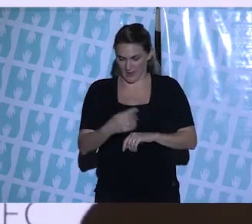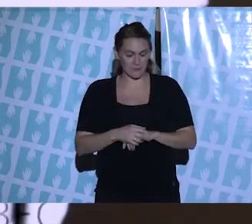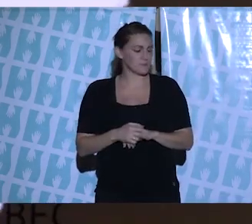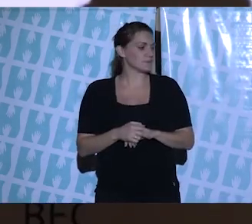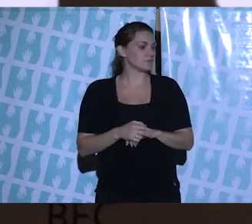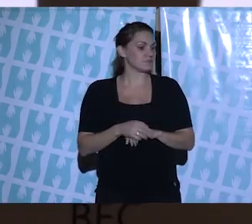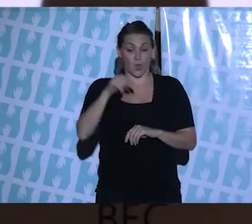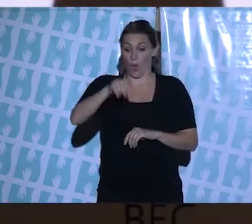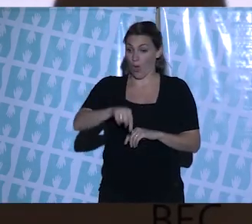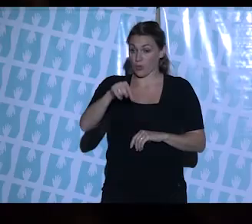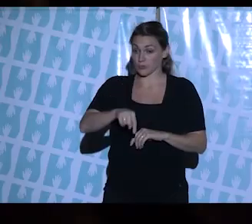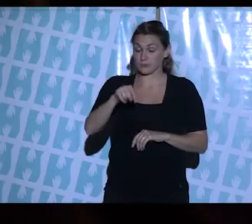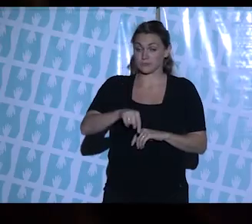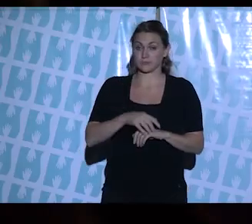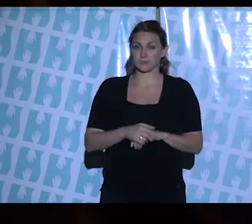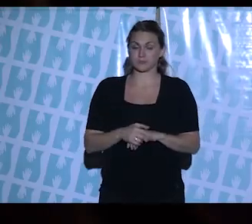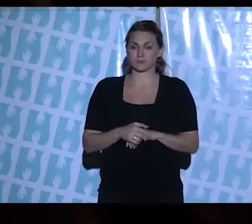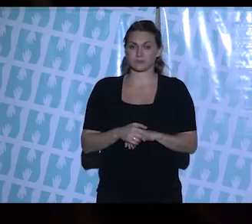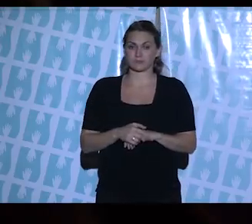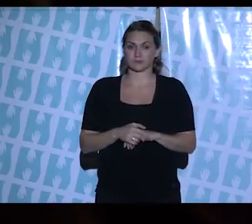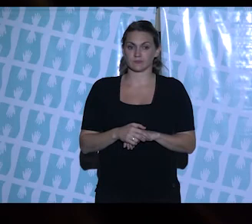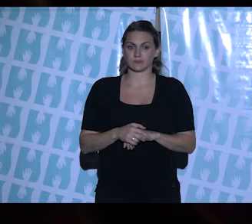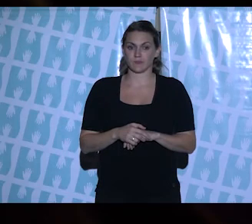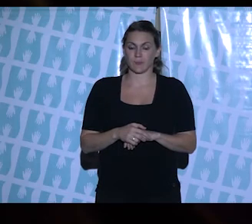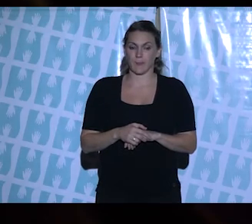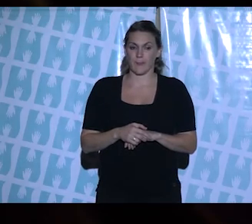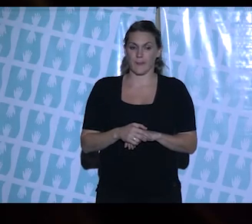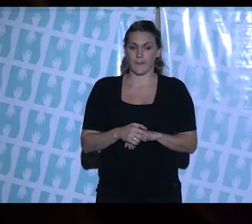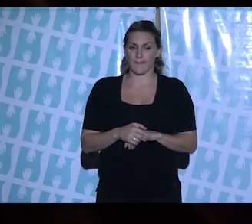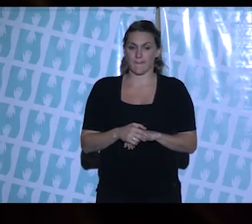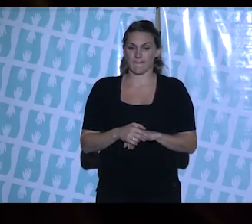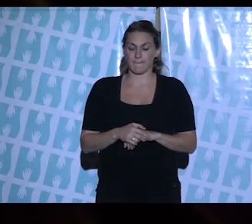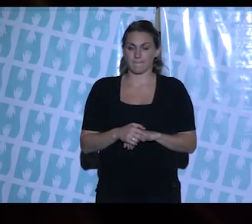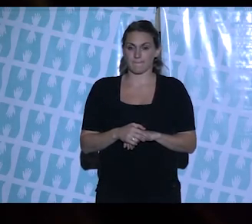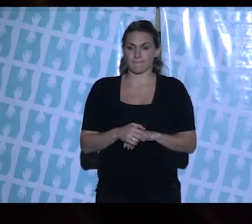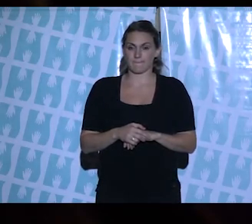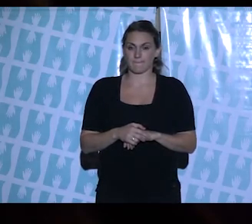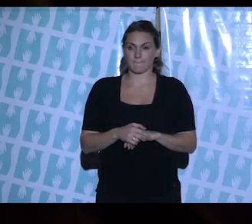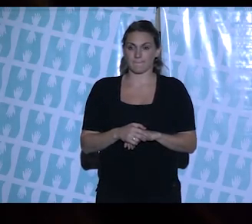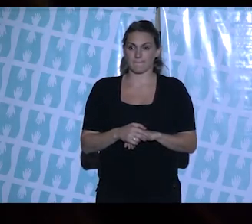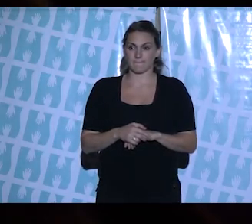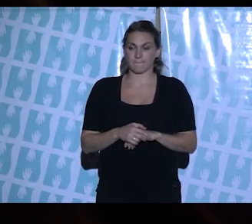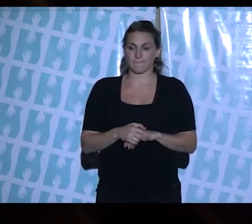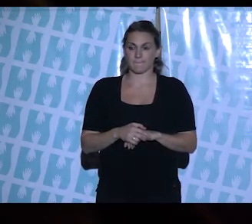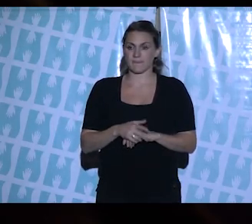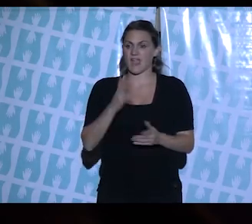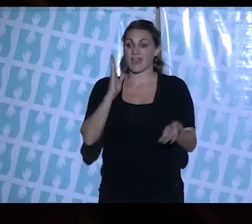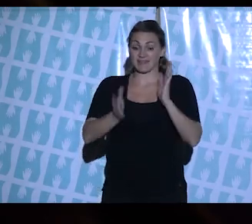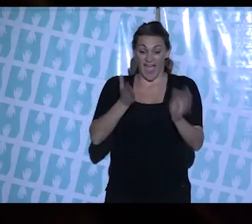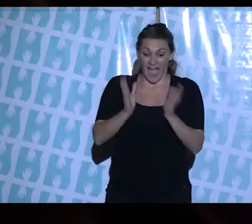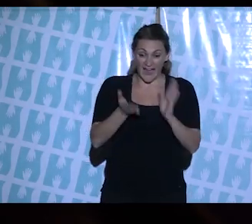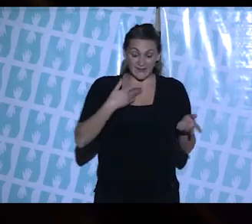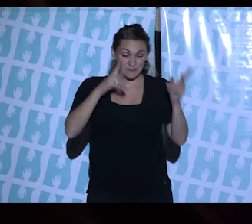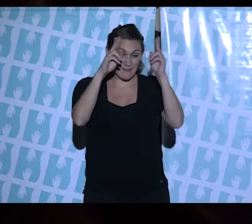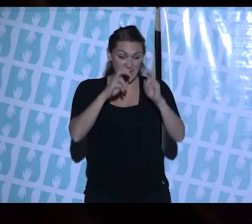En la actualidad, uno de los campos de mayor desarrollo en la terapéutica de los